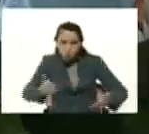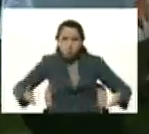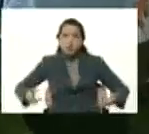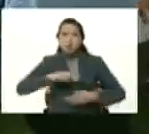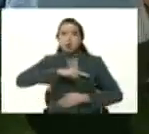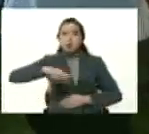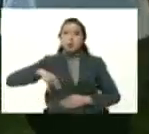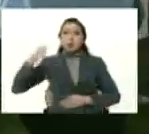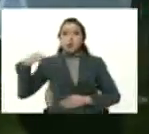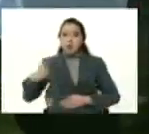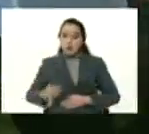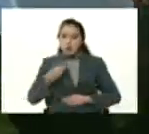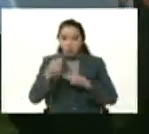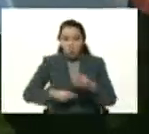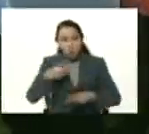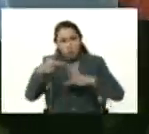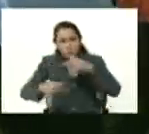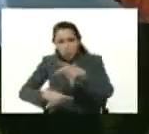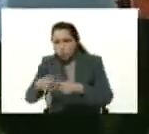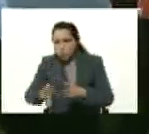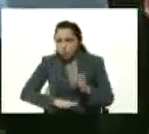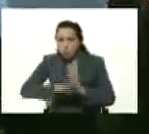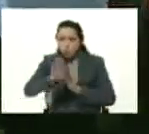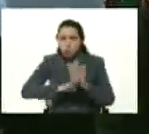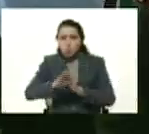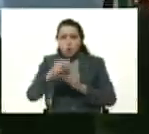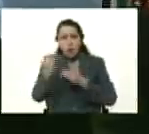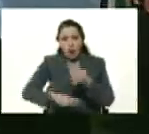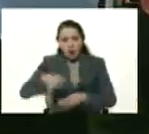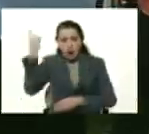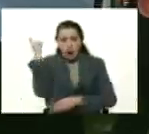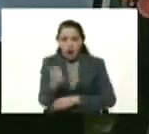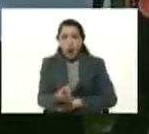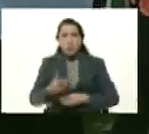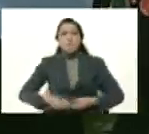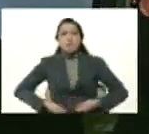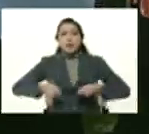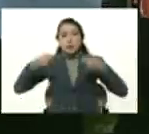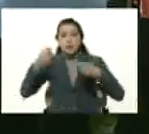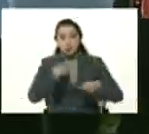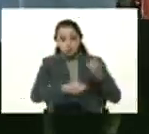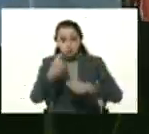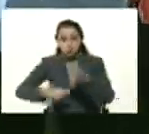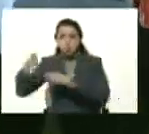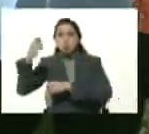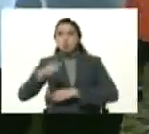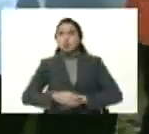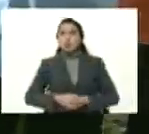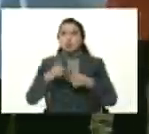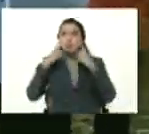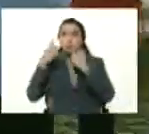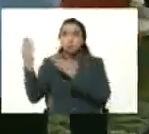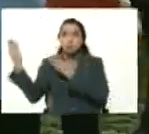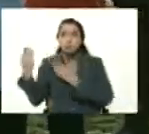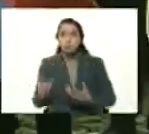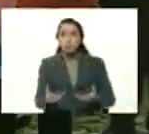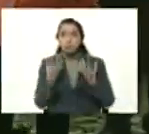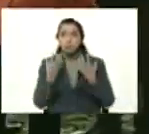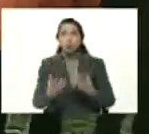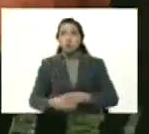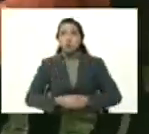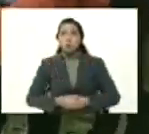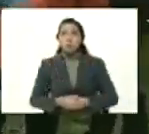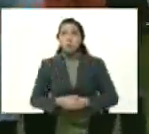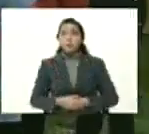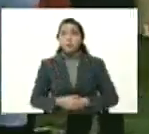tenemos toda la intención de producir lo máximo para cumplir con el mercado nacional. Miren cómo está esto aquí. Sí. Full producto full de producto. Fede Industria. ¿Ah?